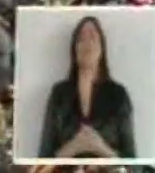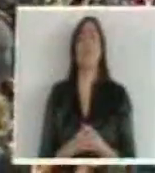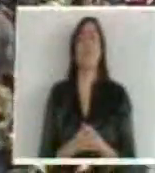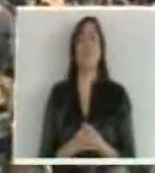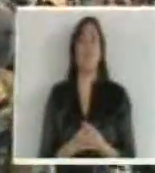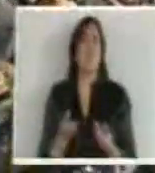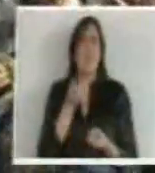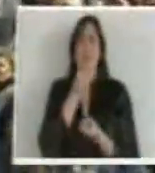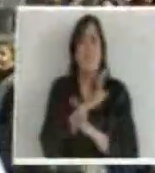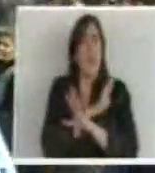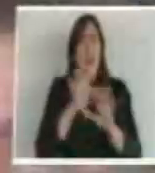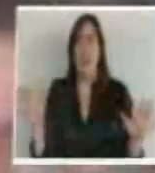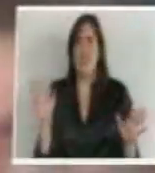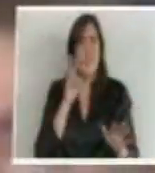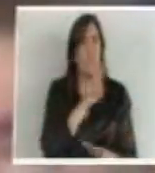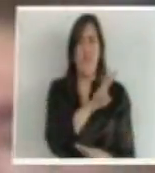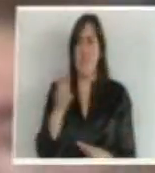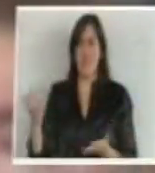¡Qué maravilla, digo yo!